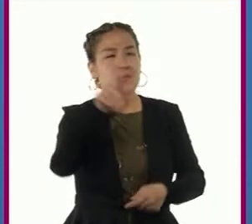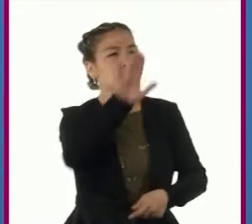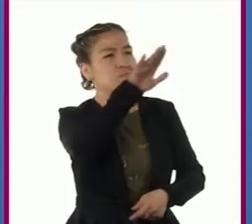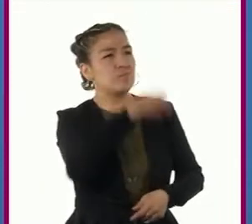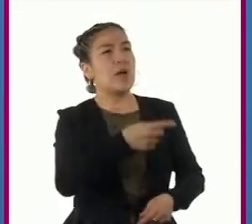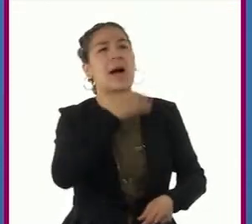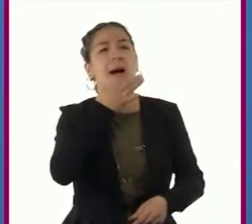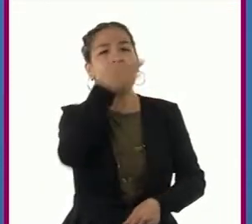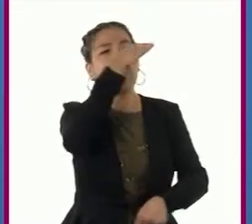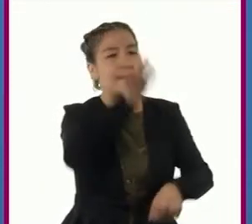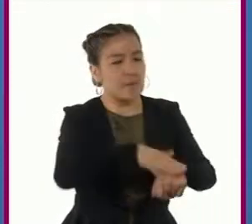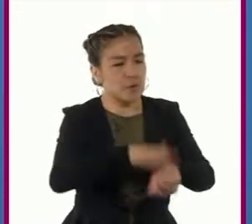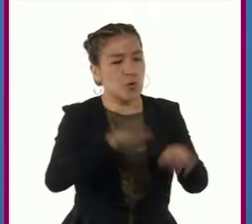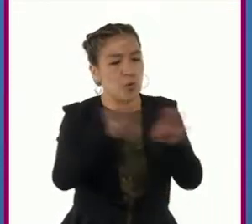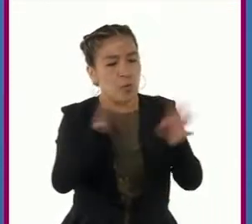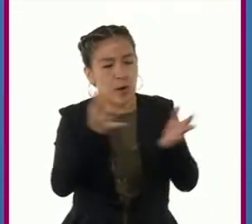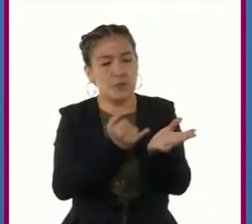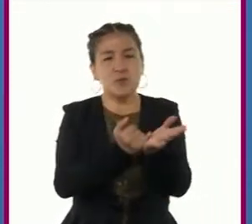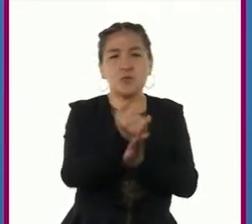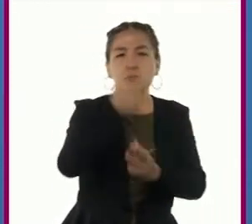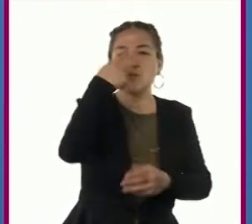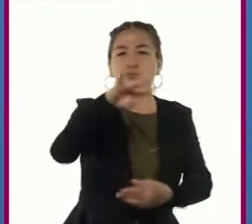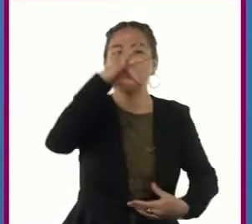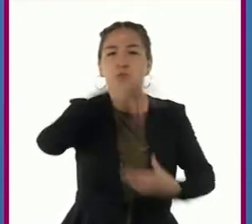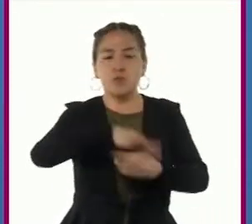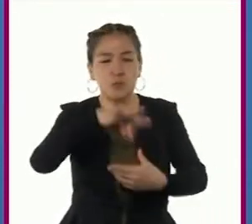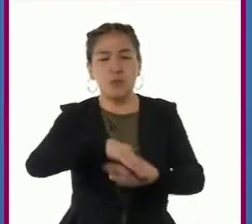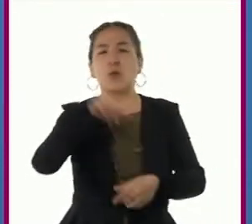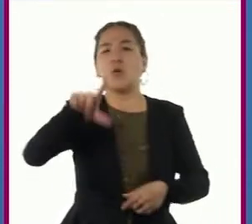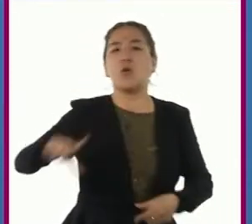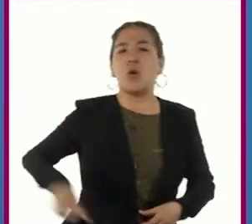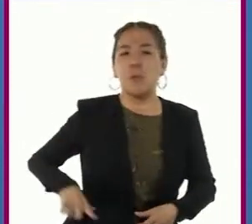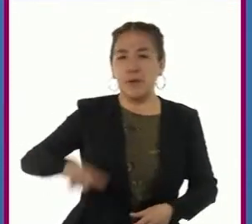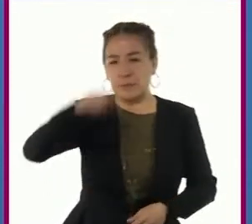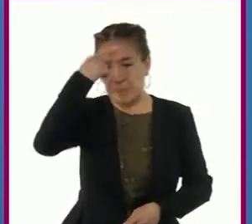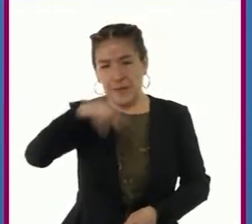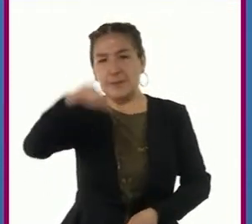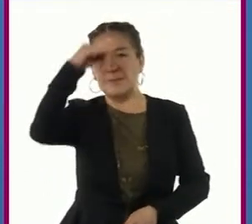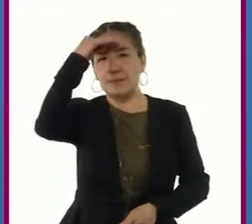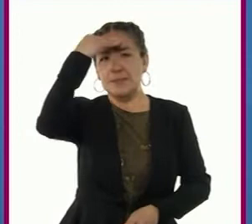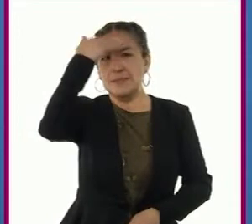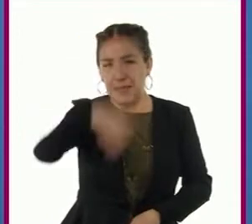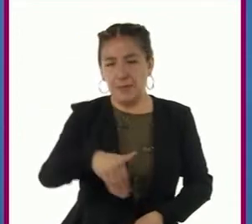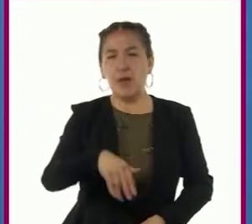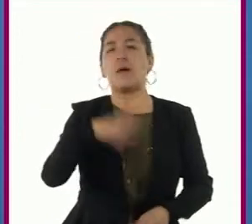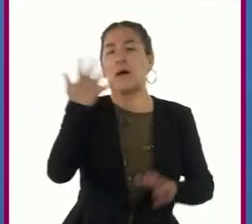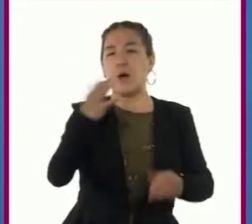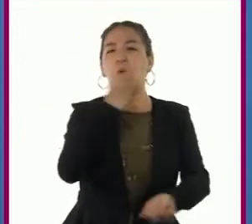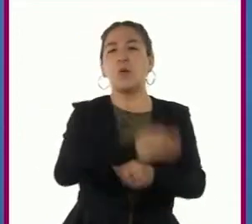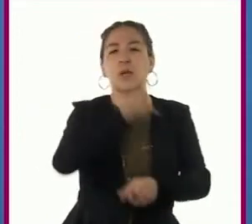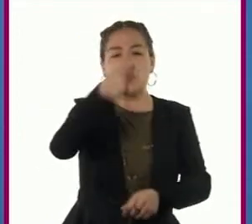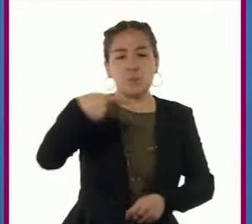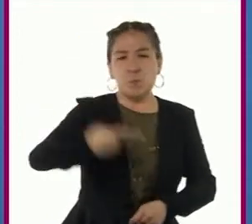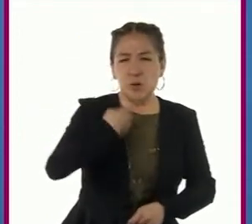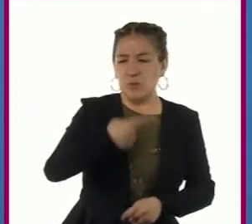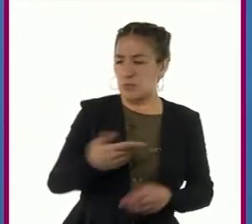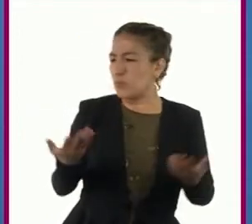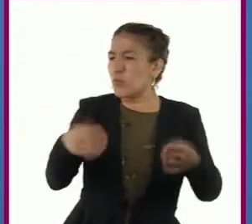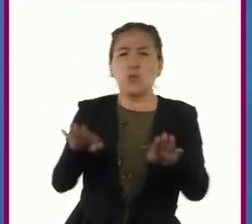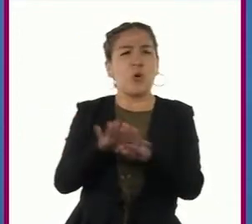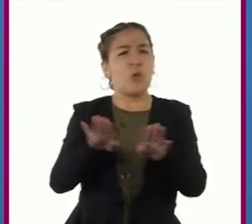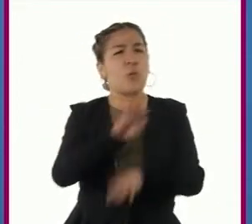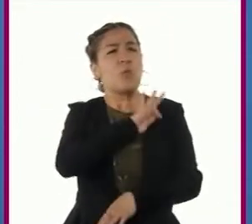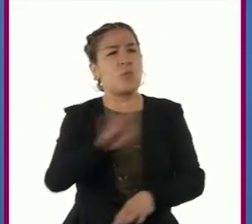influir en la toma de decisiones gubernamentales. Ahora, preguntémonos, ¿de qué manera podemos hacerlo?